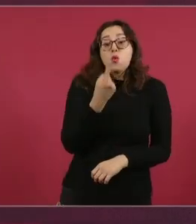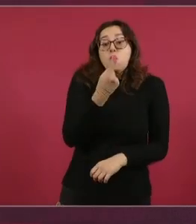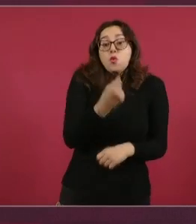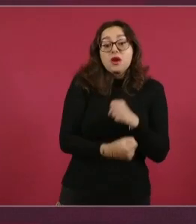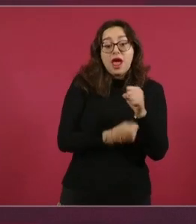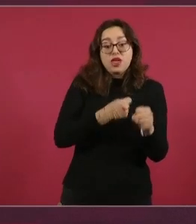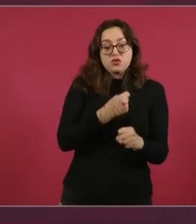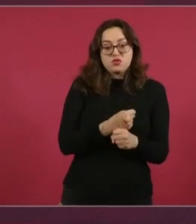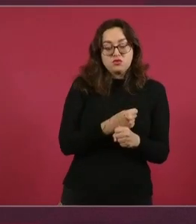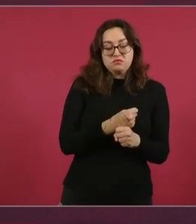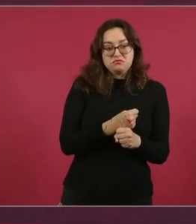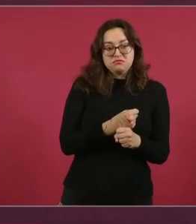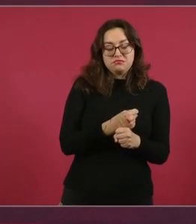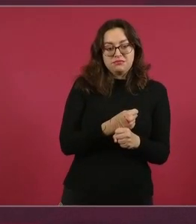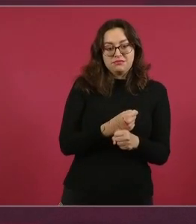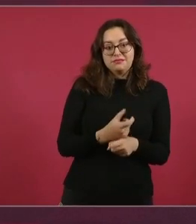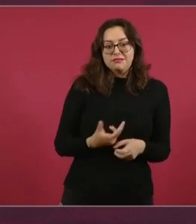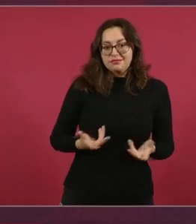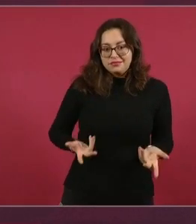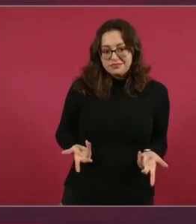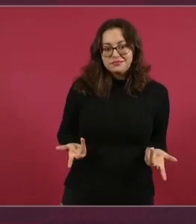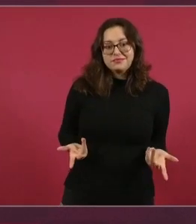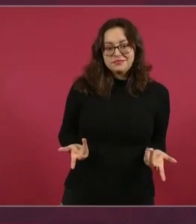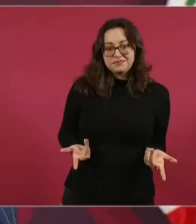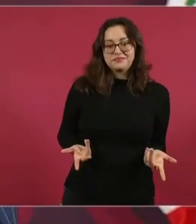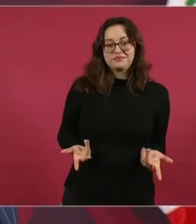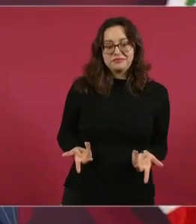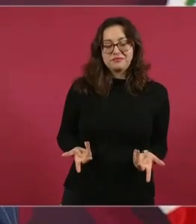pero es un buen fin